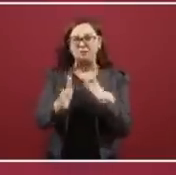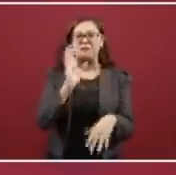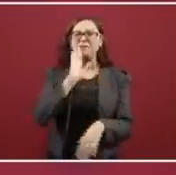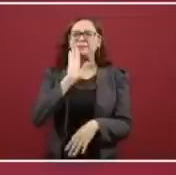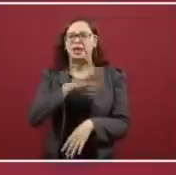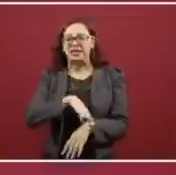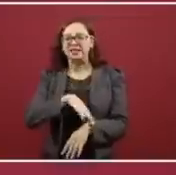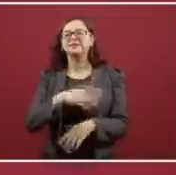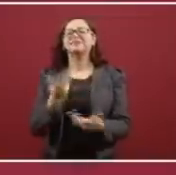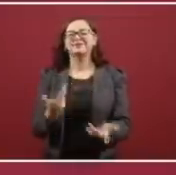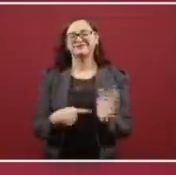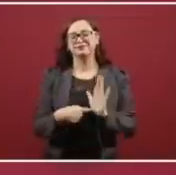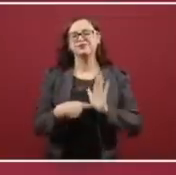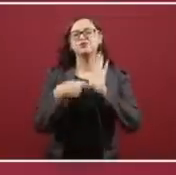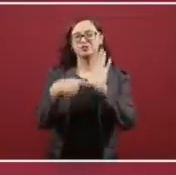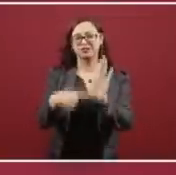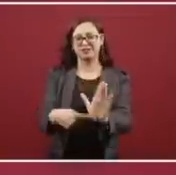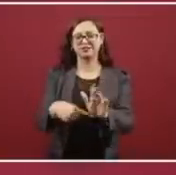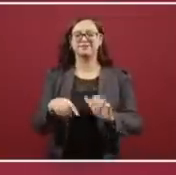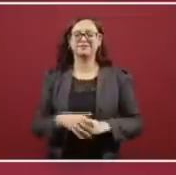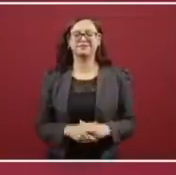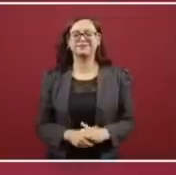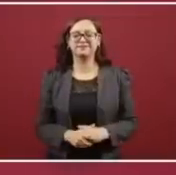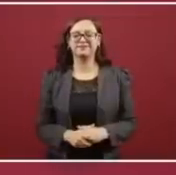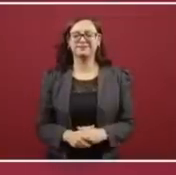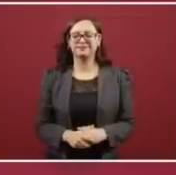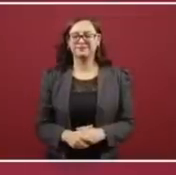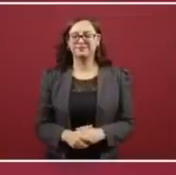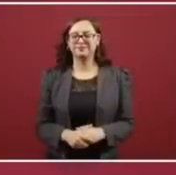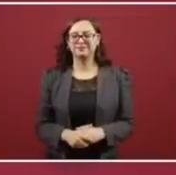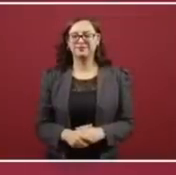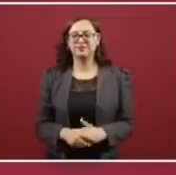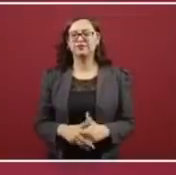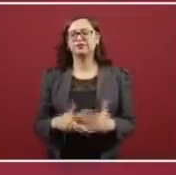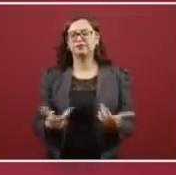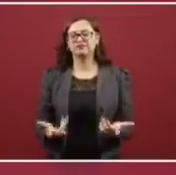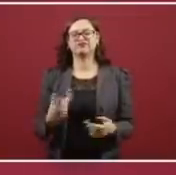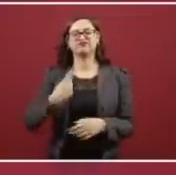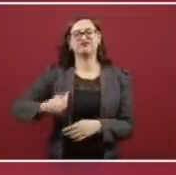esta información la vamos a ir mejorando